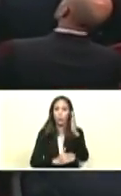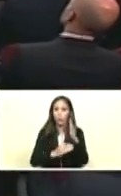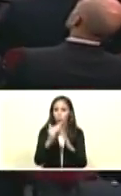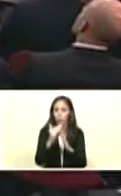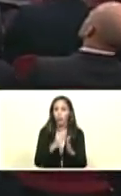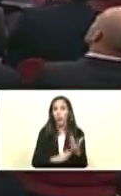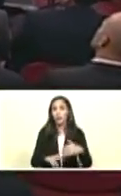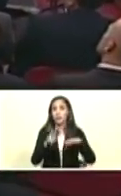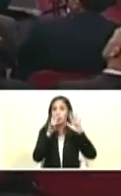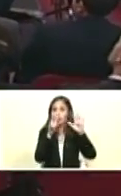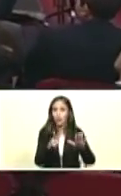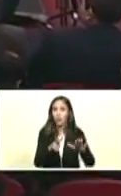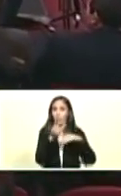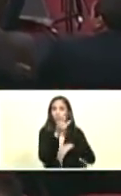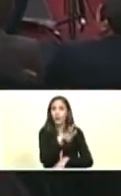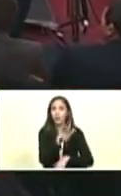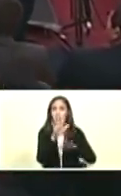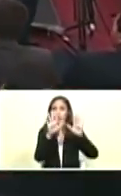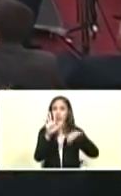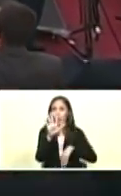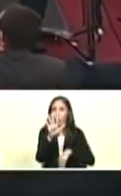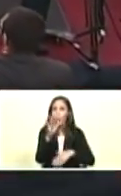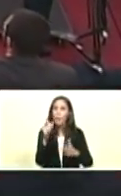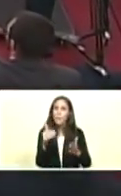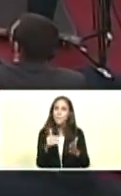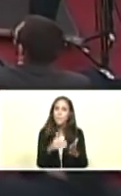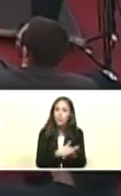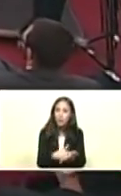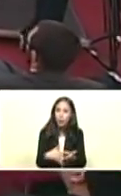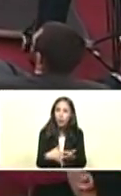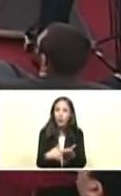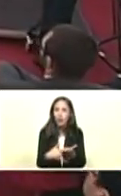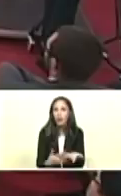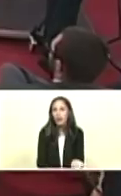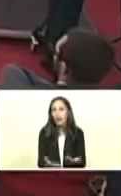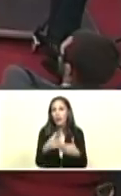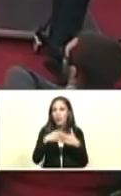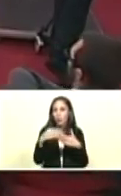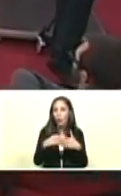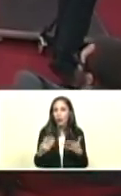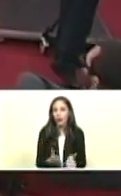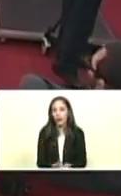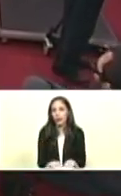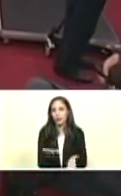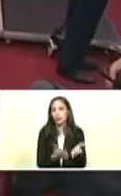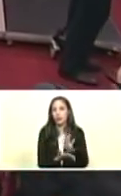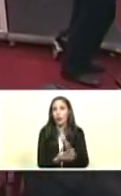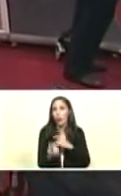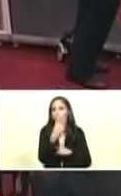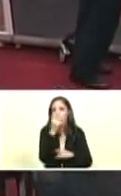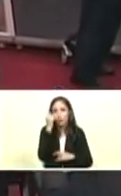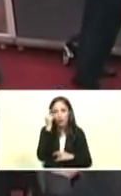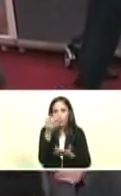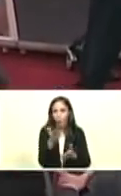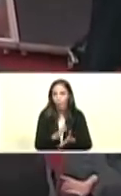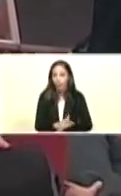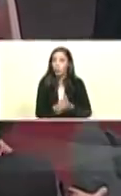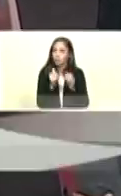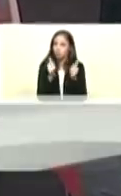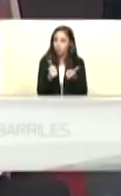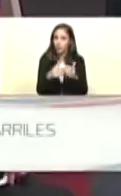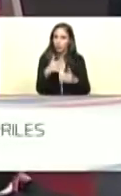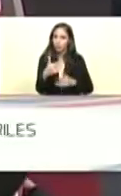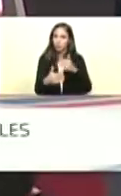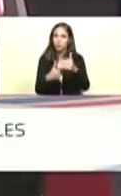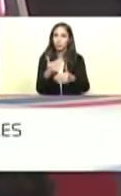a 735 millones de dólares en 20 horas, dice que vamos bien,